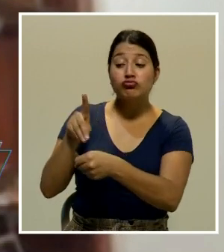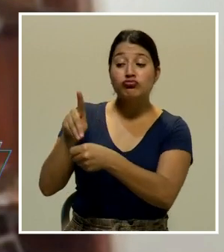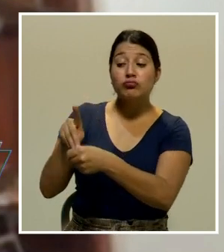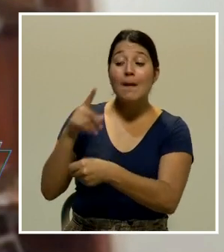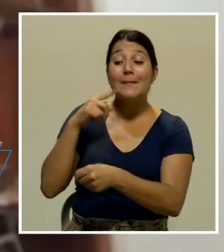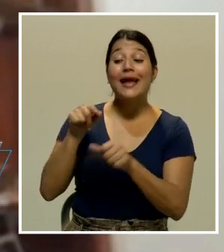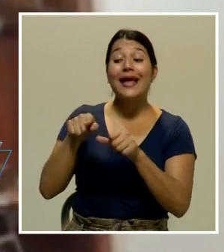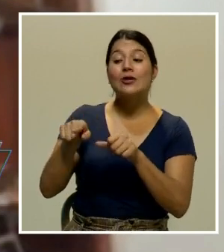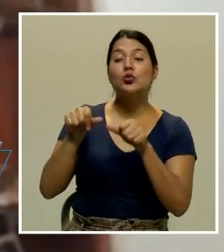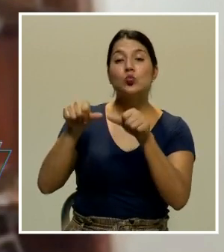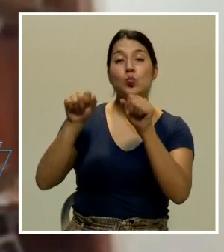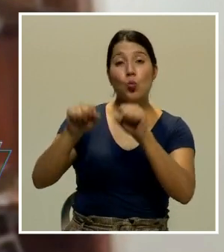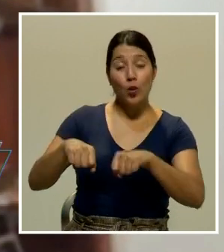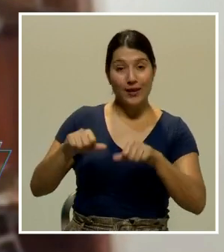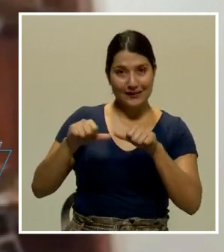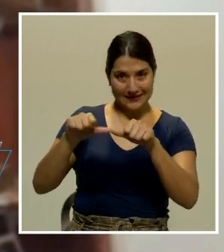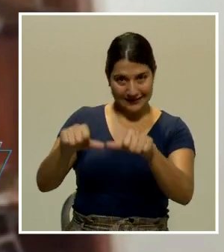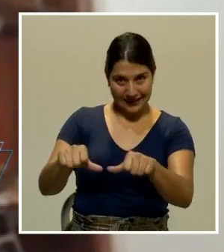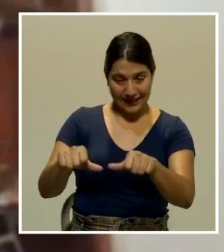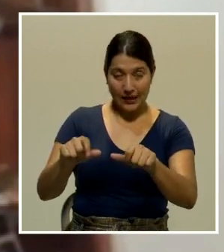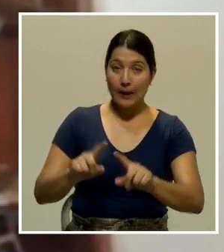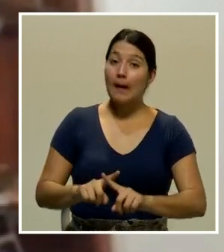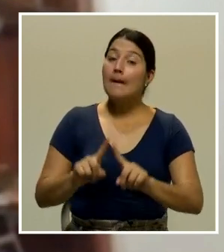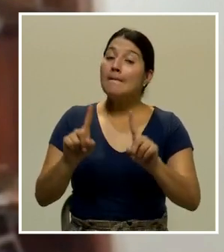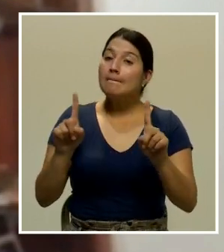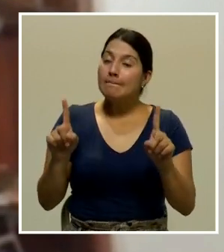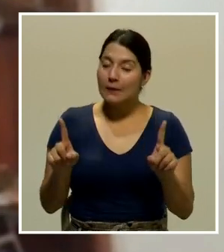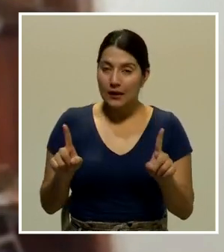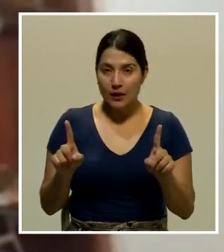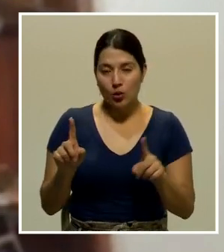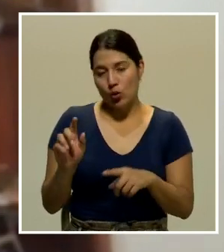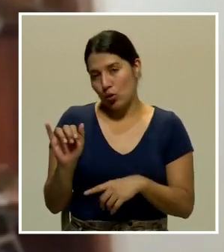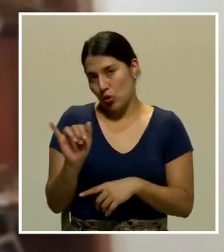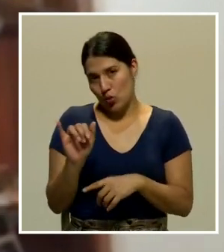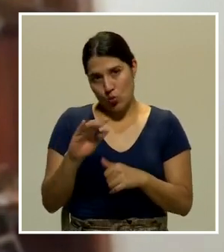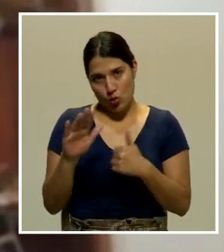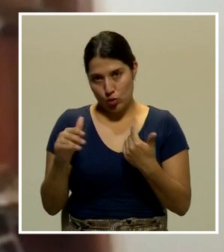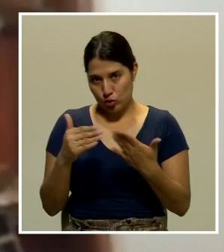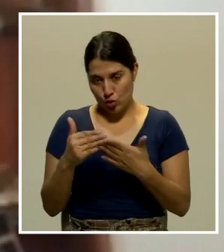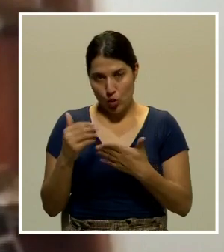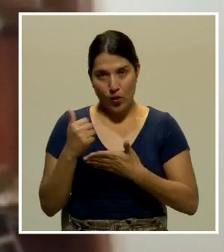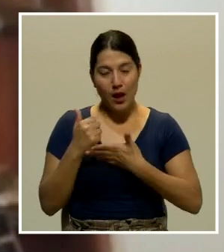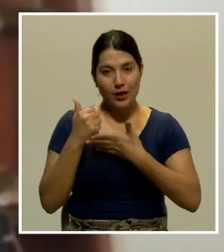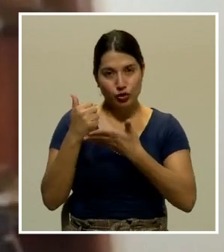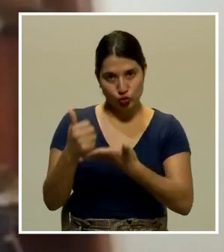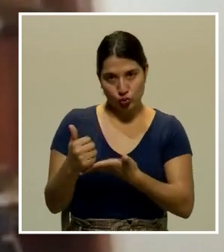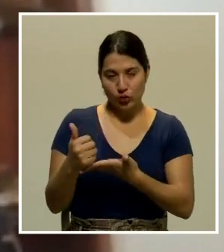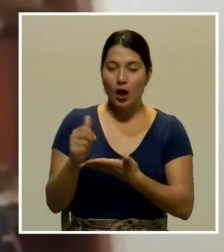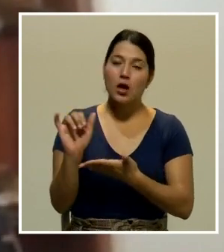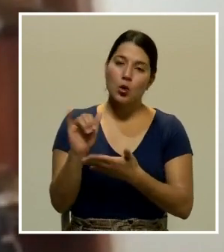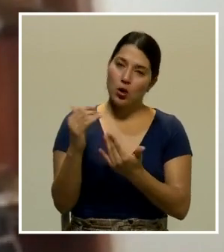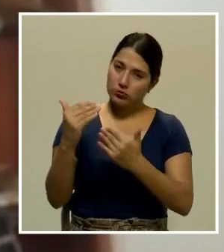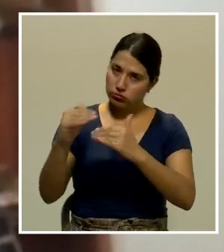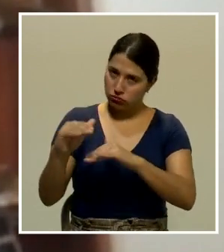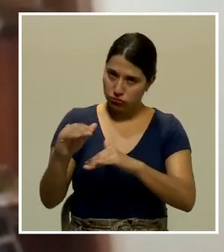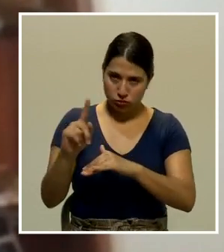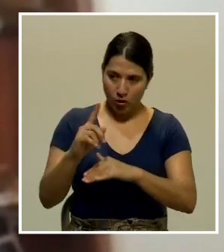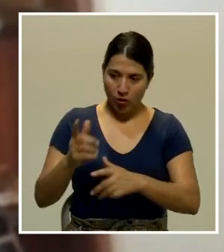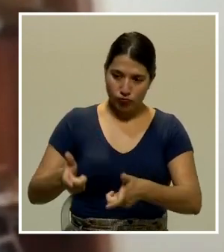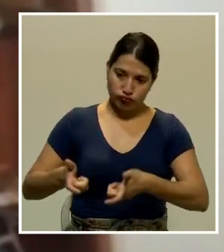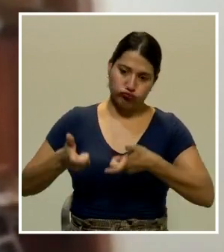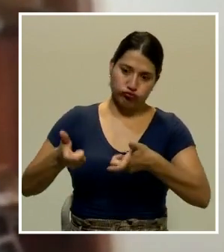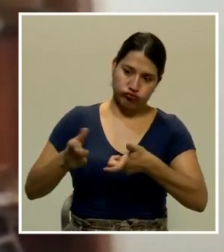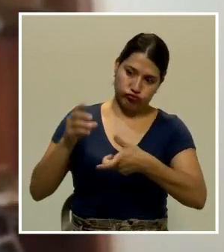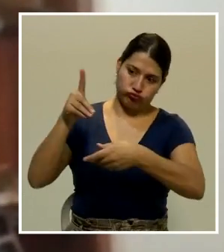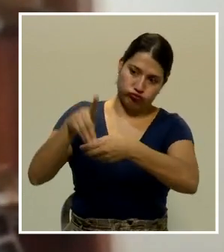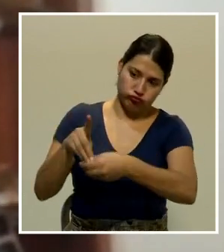familias, pero evidentemente, como toda ayuda, también es limitada en cuanto al monto y deberá